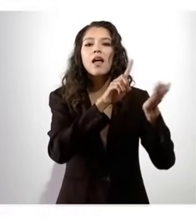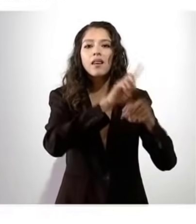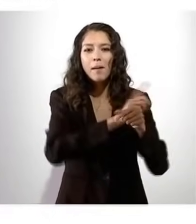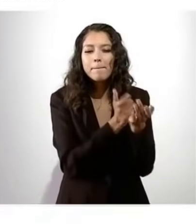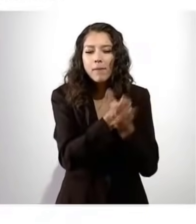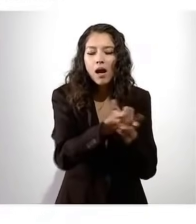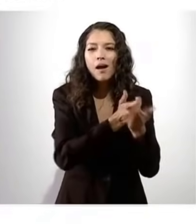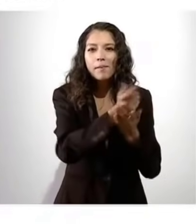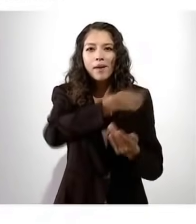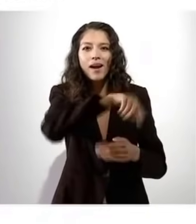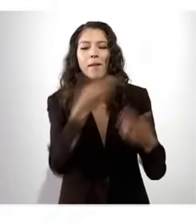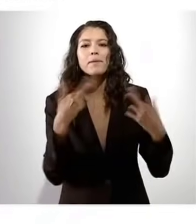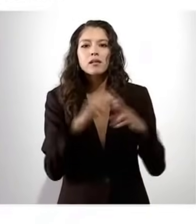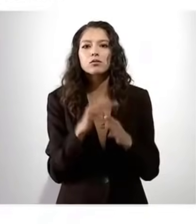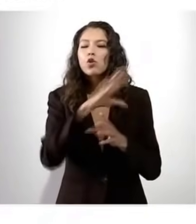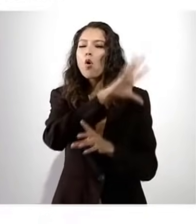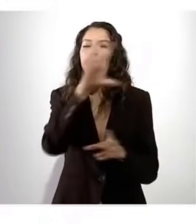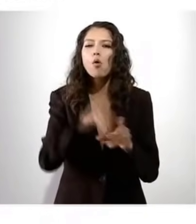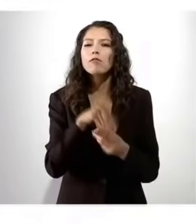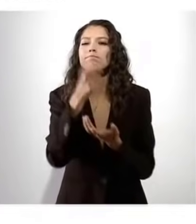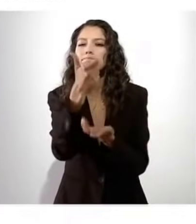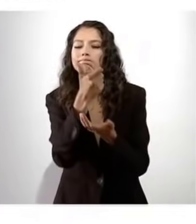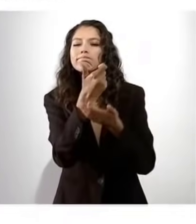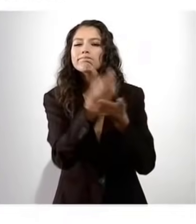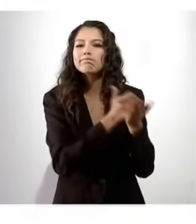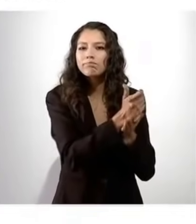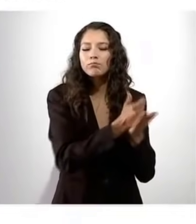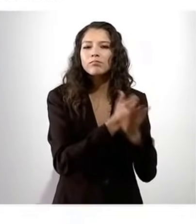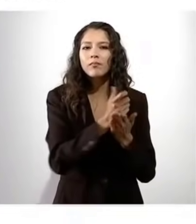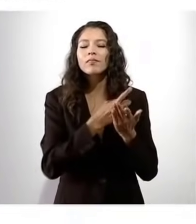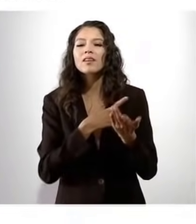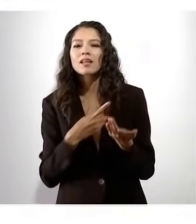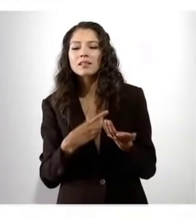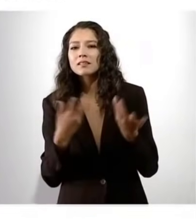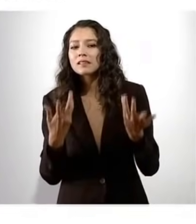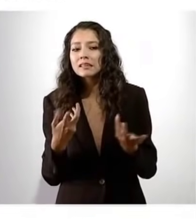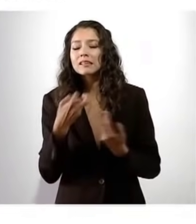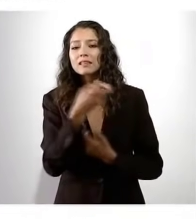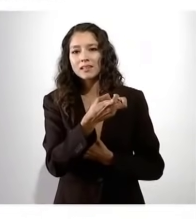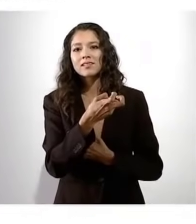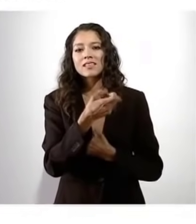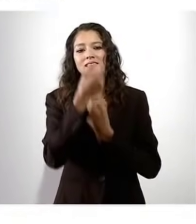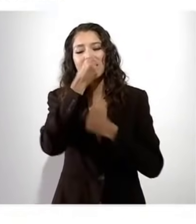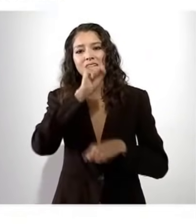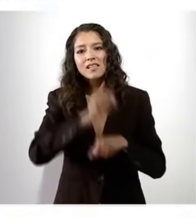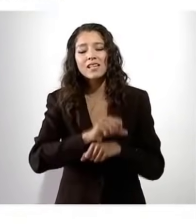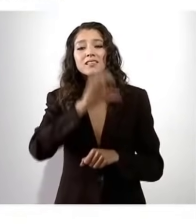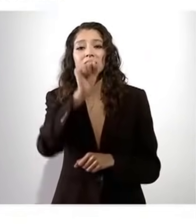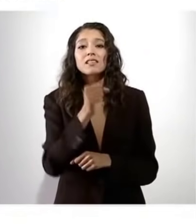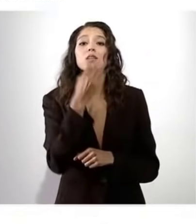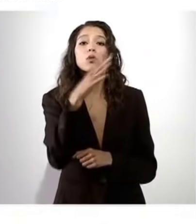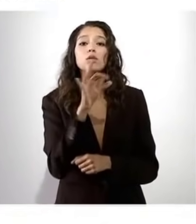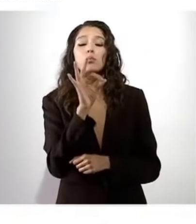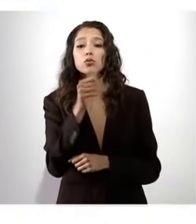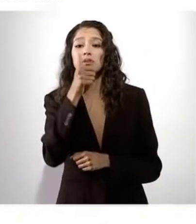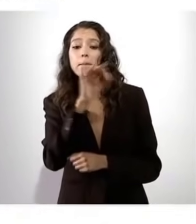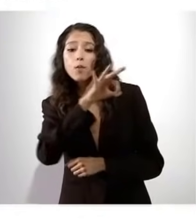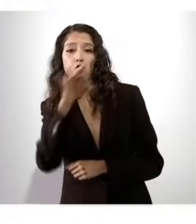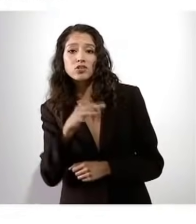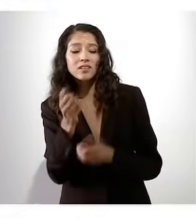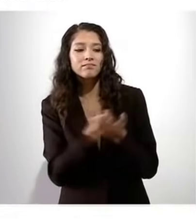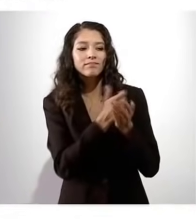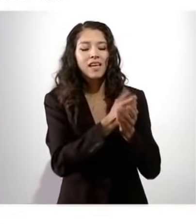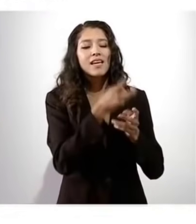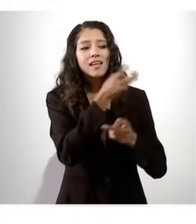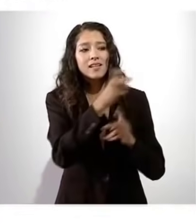que el costo total de nómina, la Secretaría de Educación Pública iba precisamente a dar el 34.6%. Este